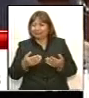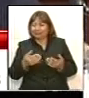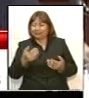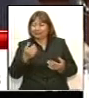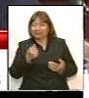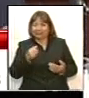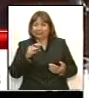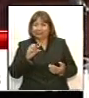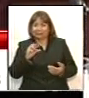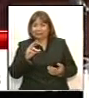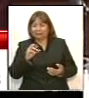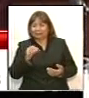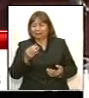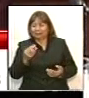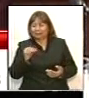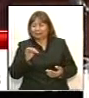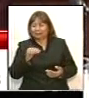hoy día.